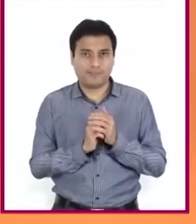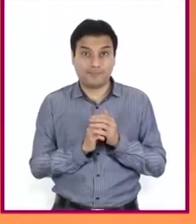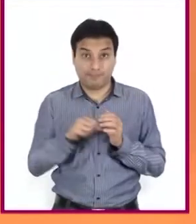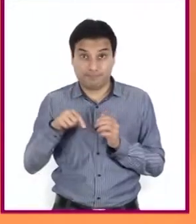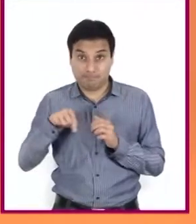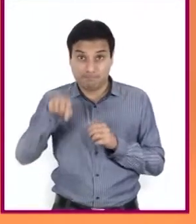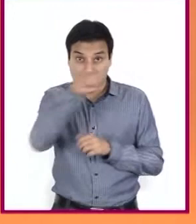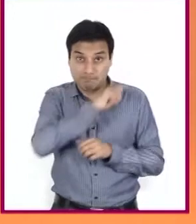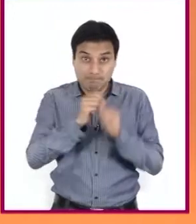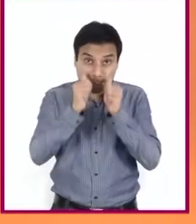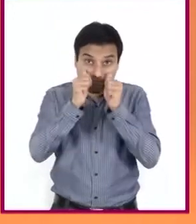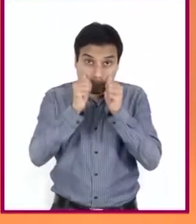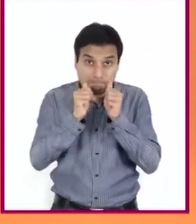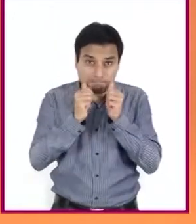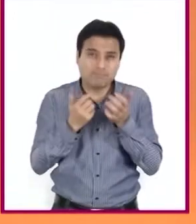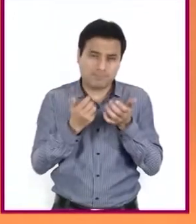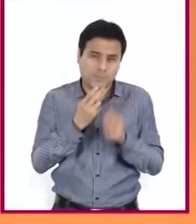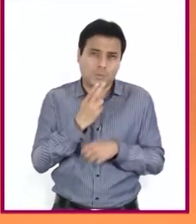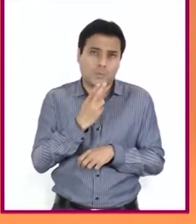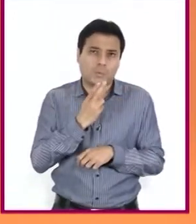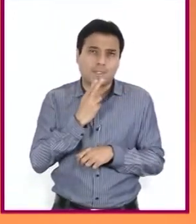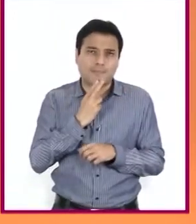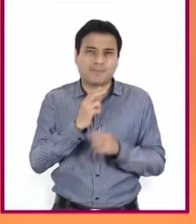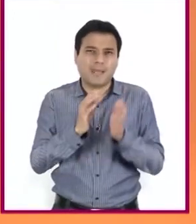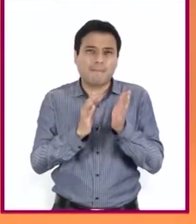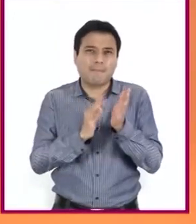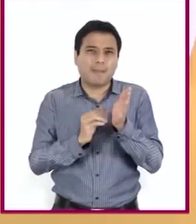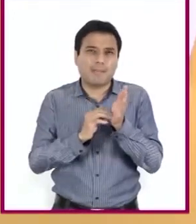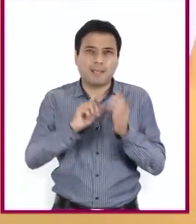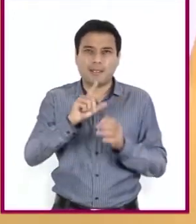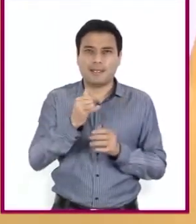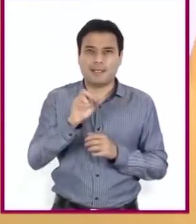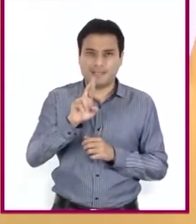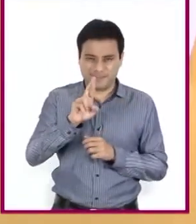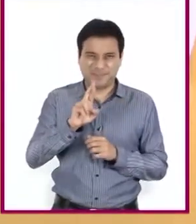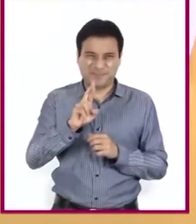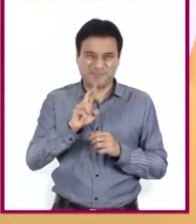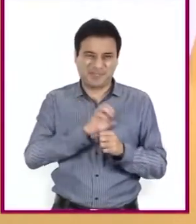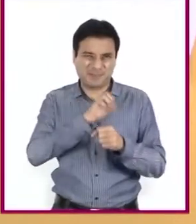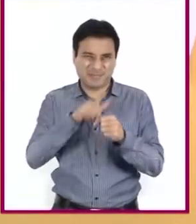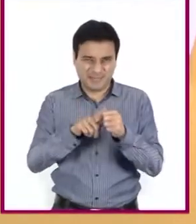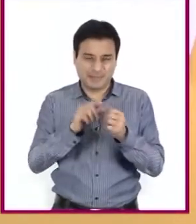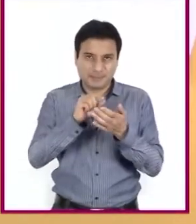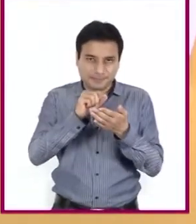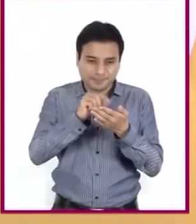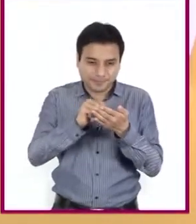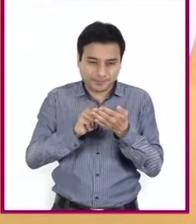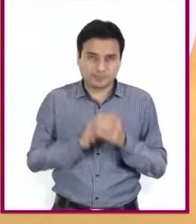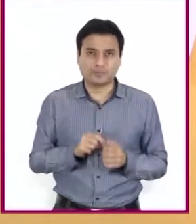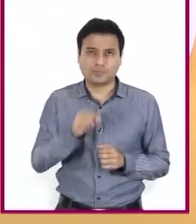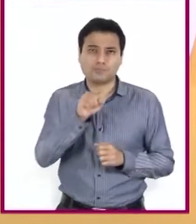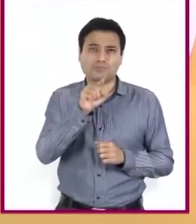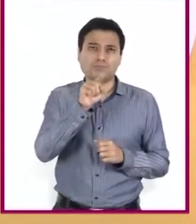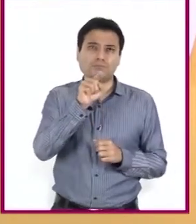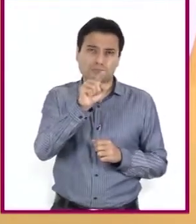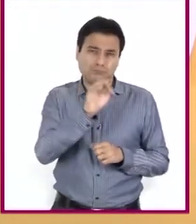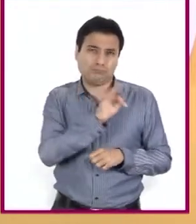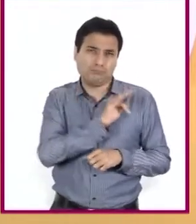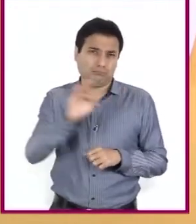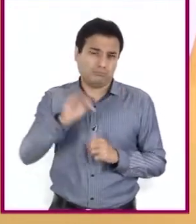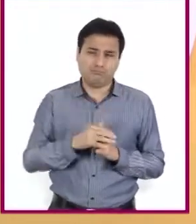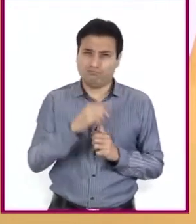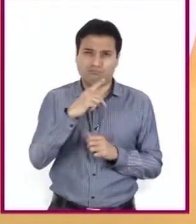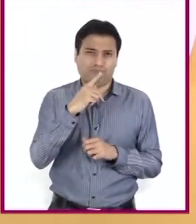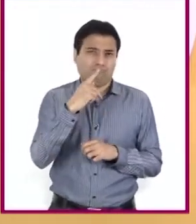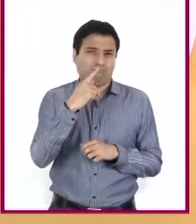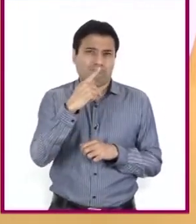discapacidad visual, preparen hojas Leyer, punzón y regleta. Elaboren sus propias notas o resumen,